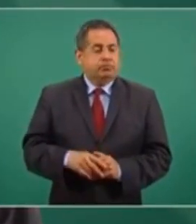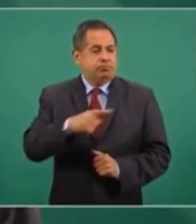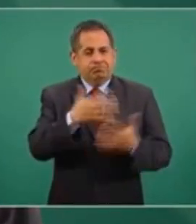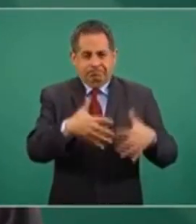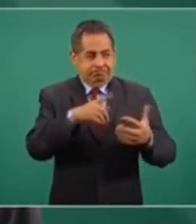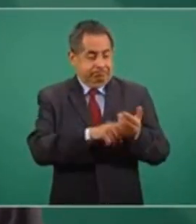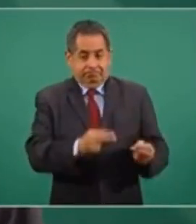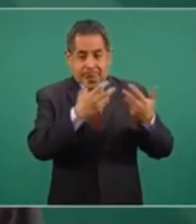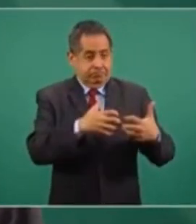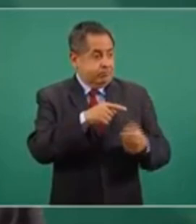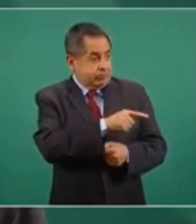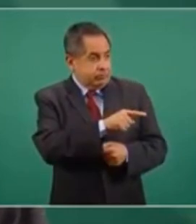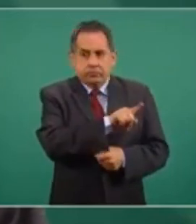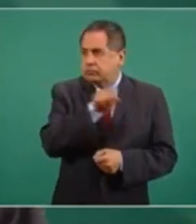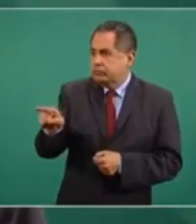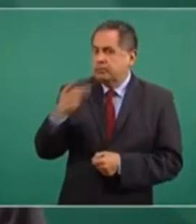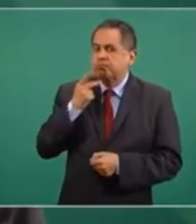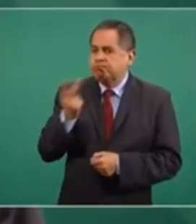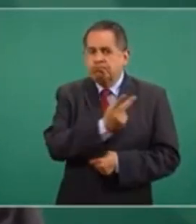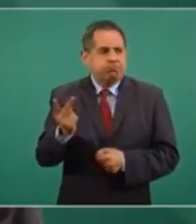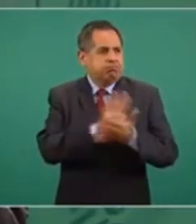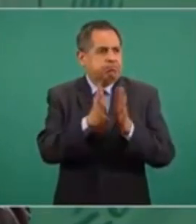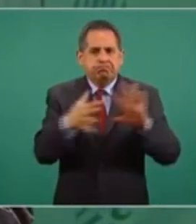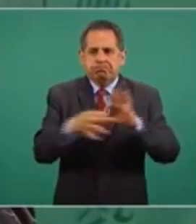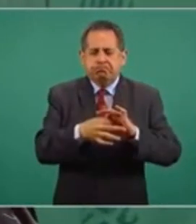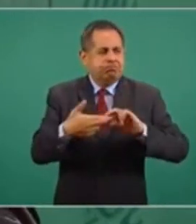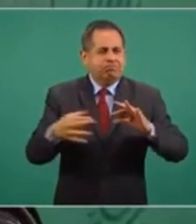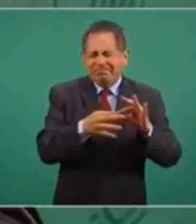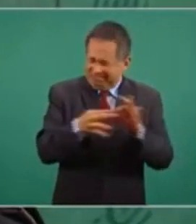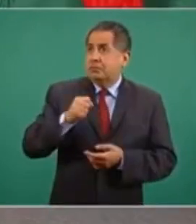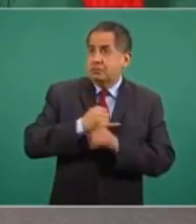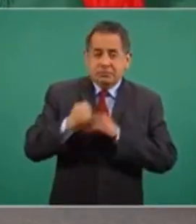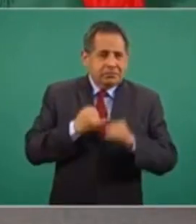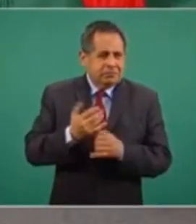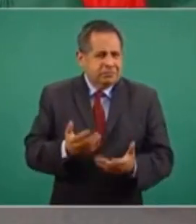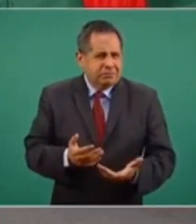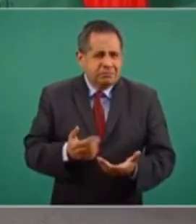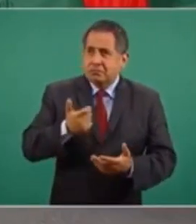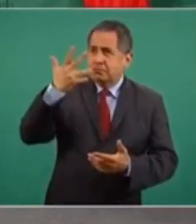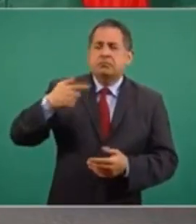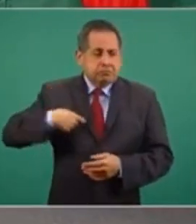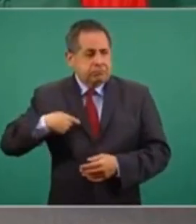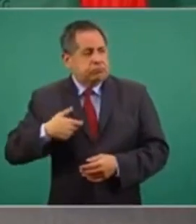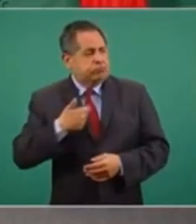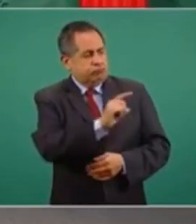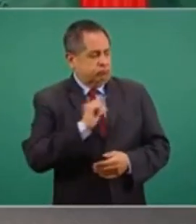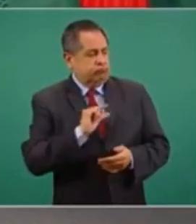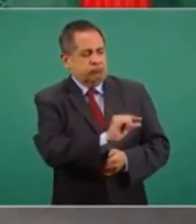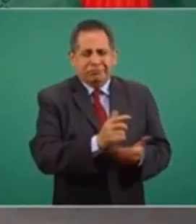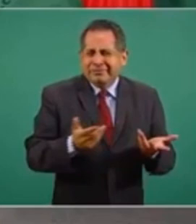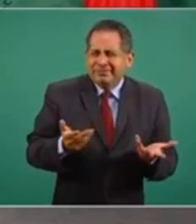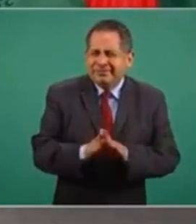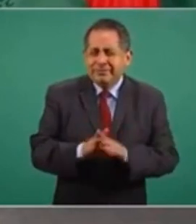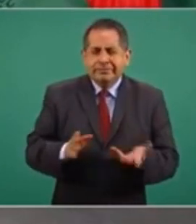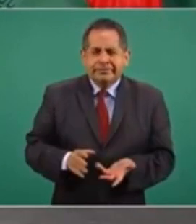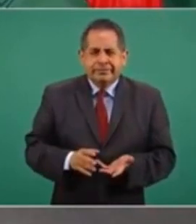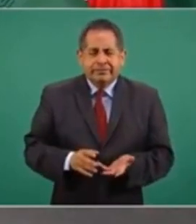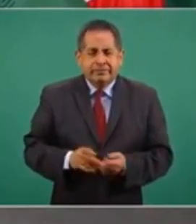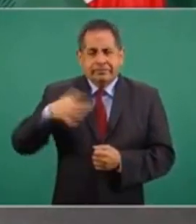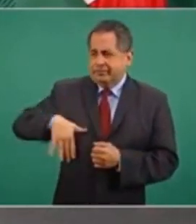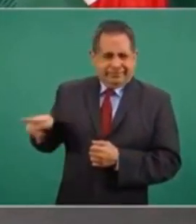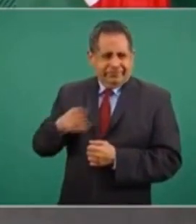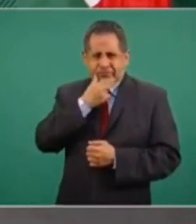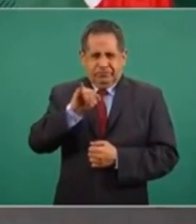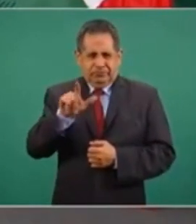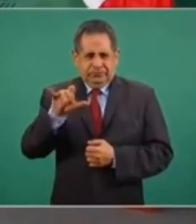empresas muy vinculadas a políticos. Mucho, muy vinculadas a políticos. Todo esto pactado así. Y como lo mencionó Julio